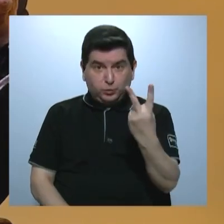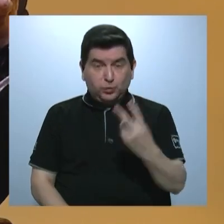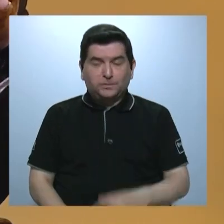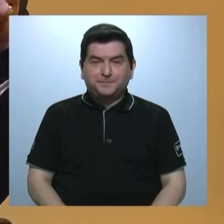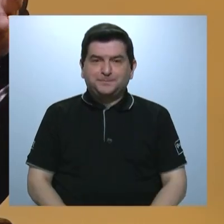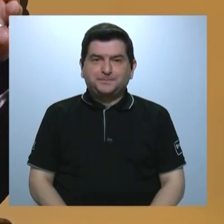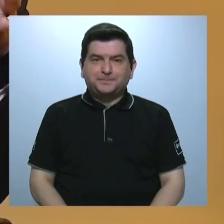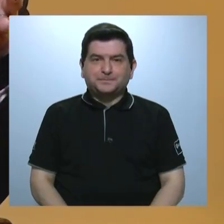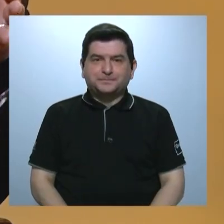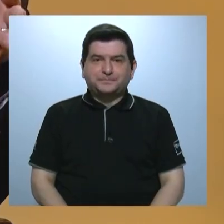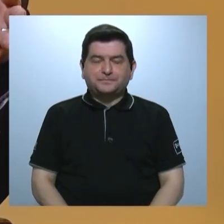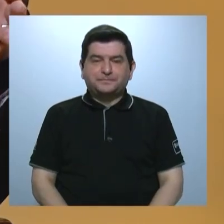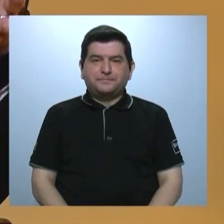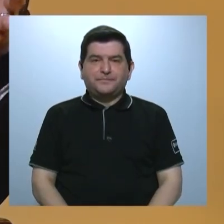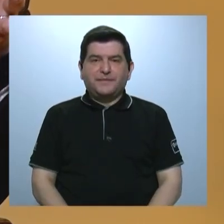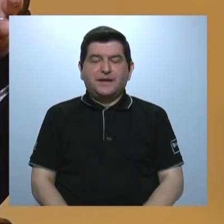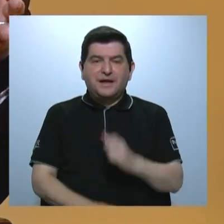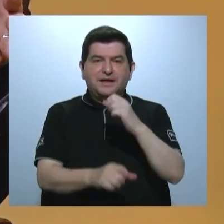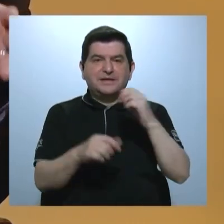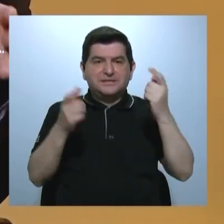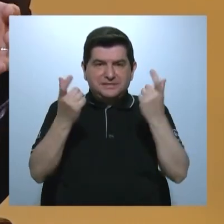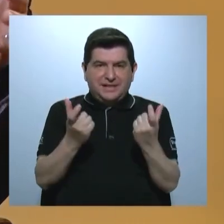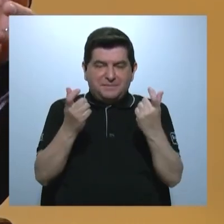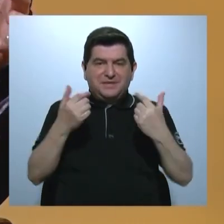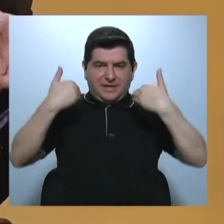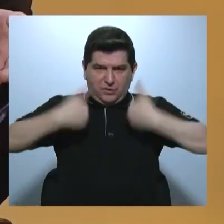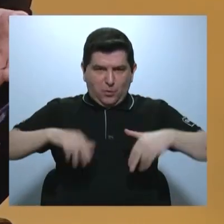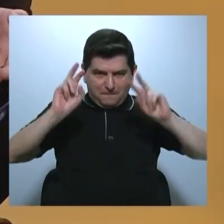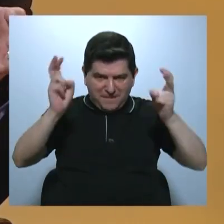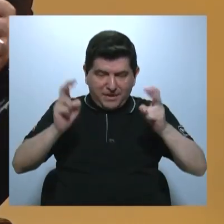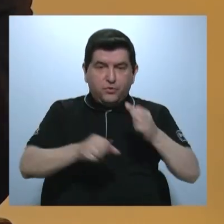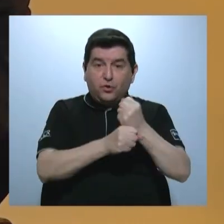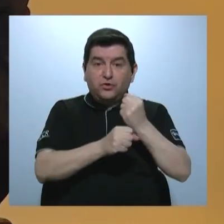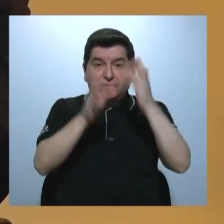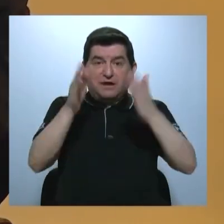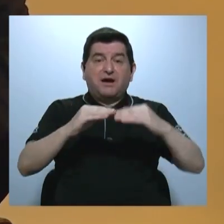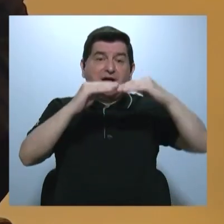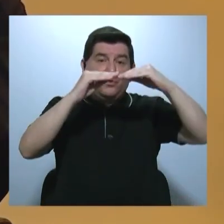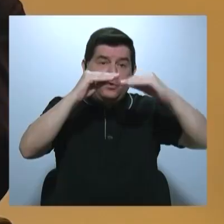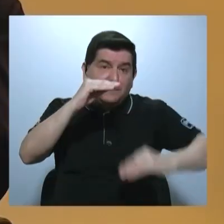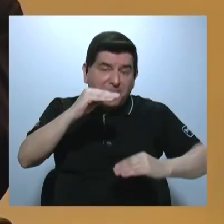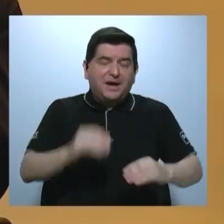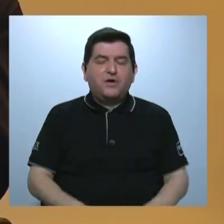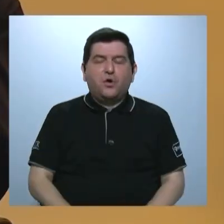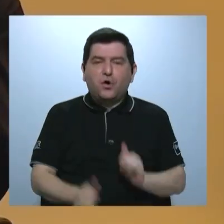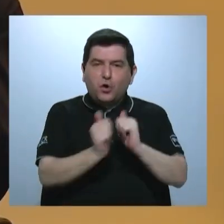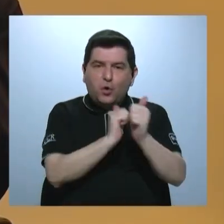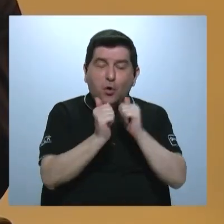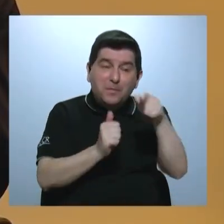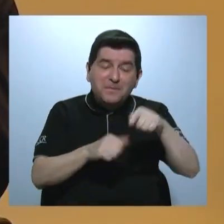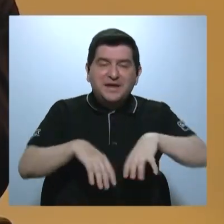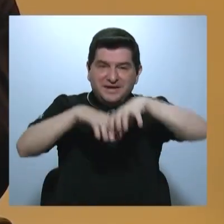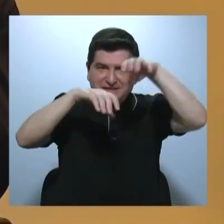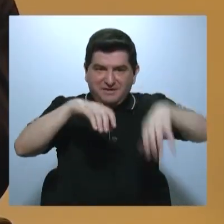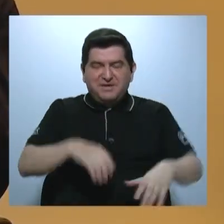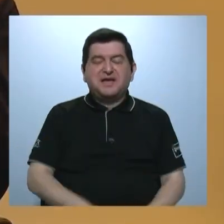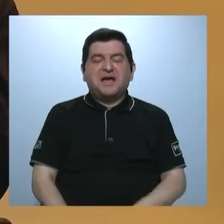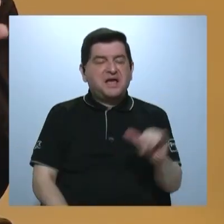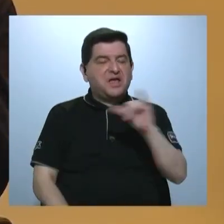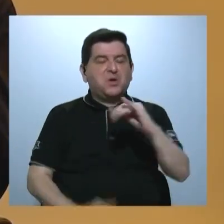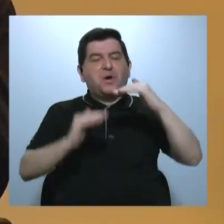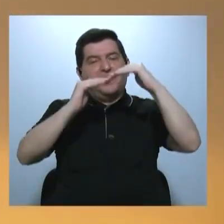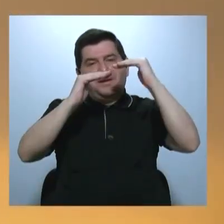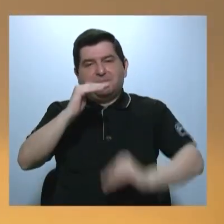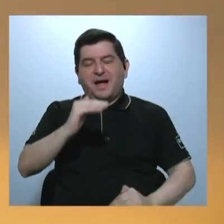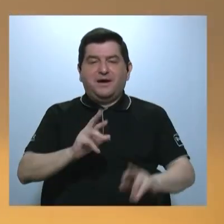si el capital humano de la población en un territorio particular es bajo, la competitividad de ese cantón se proyecta o se predice que también es bajo,